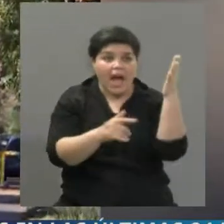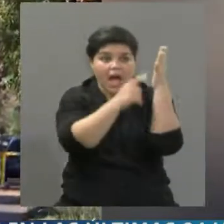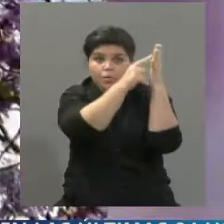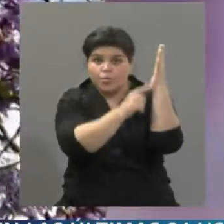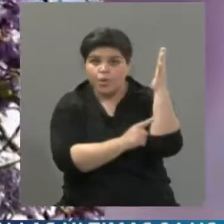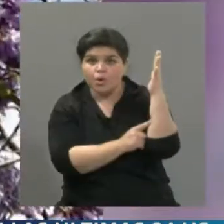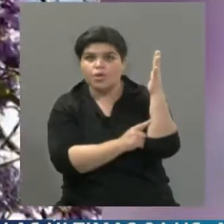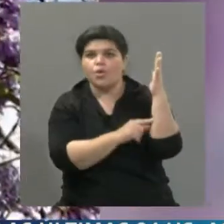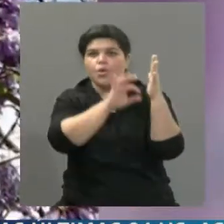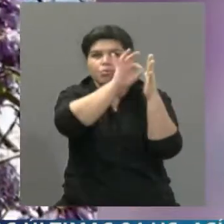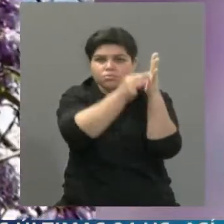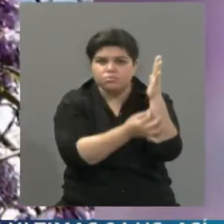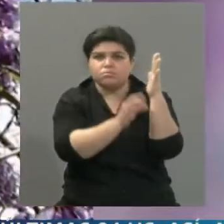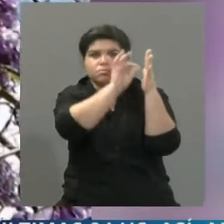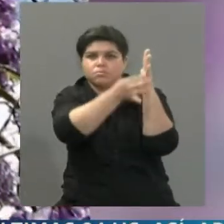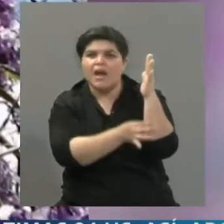diarios de agua.